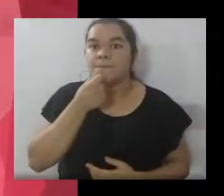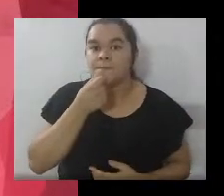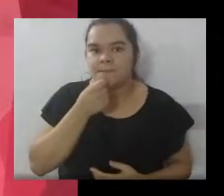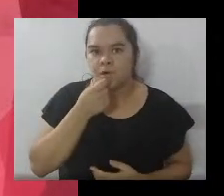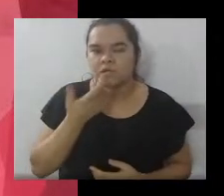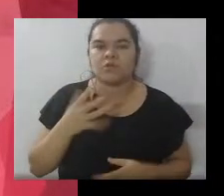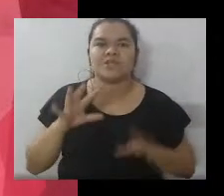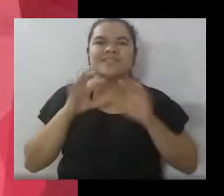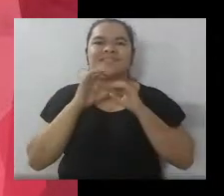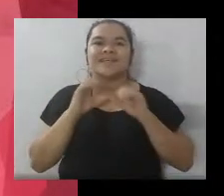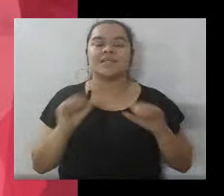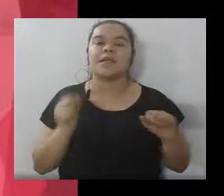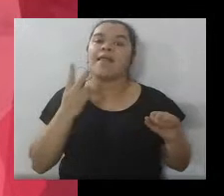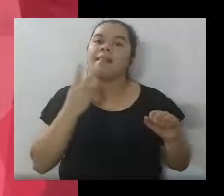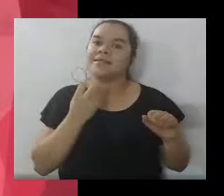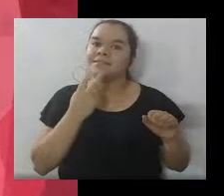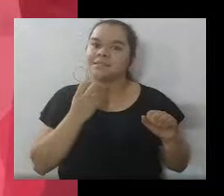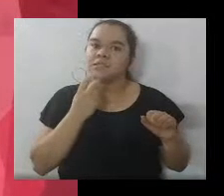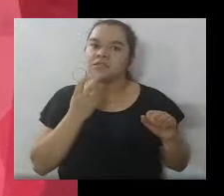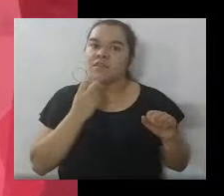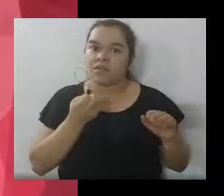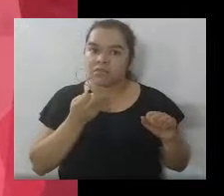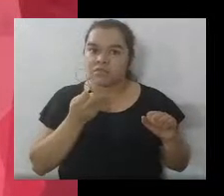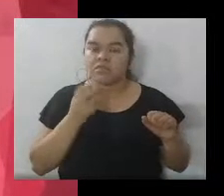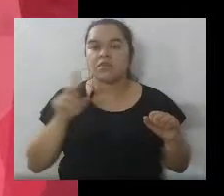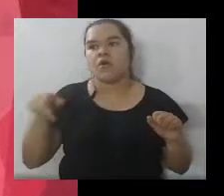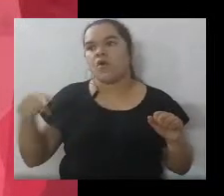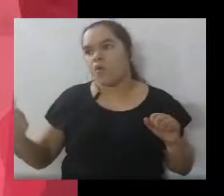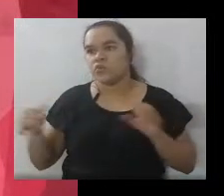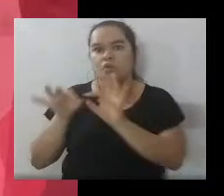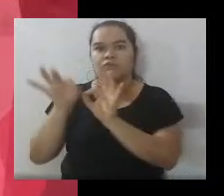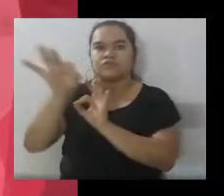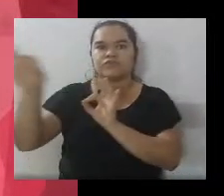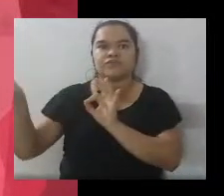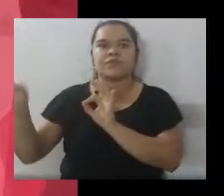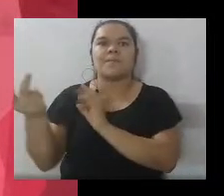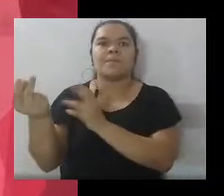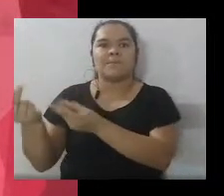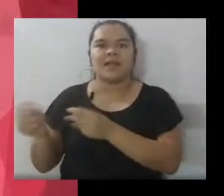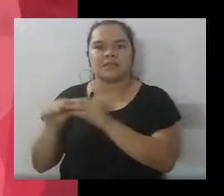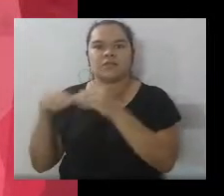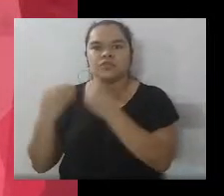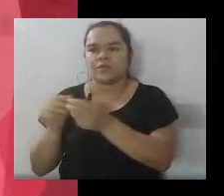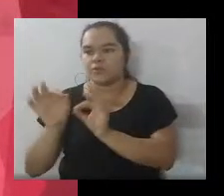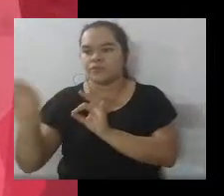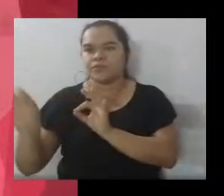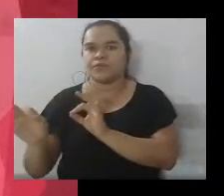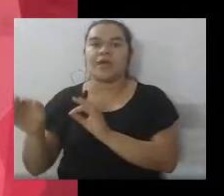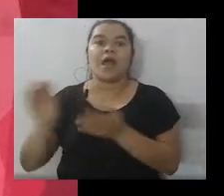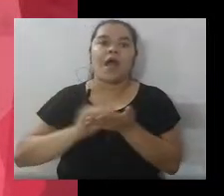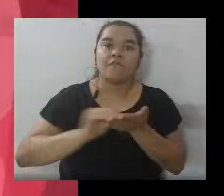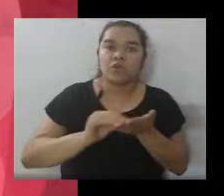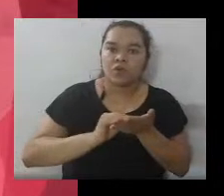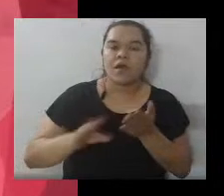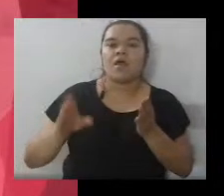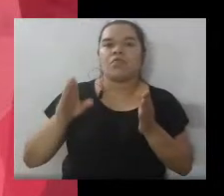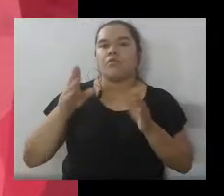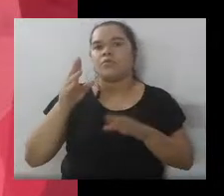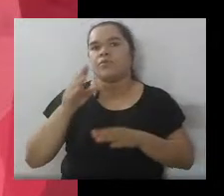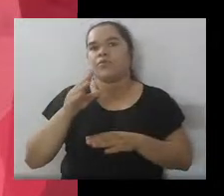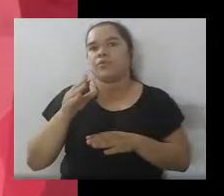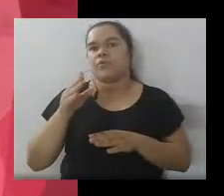Secretaría de Energía, como por ejemplo la Dirección General de Catastro, los escribanos, los abogados, arquitectos, o sea, todos